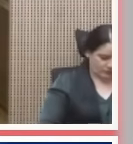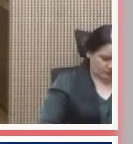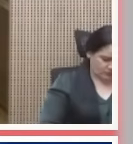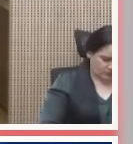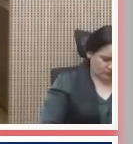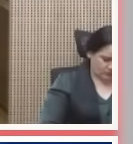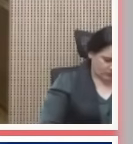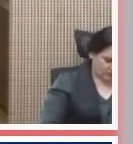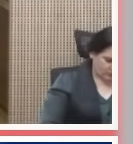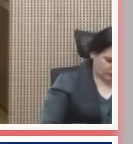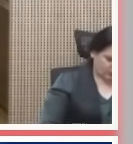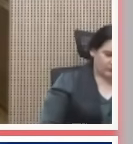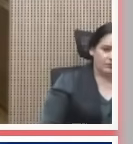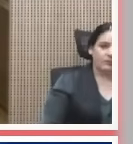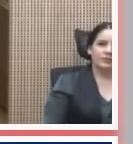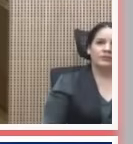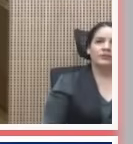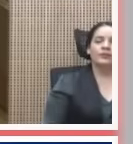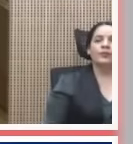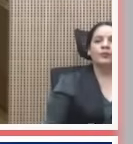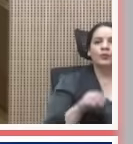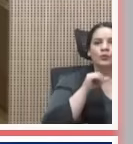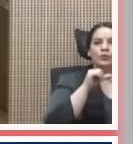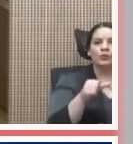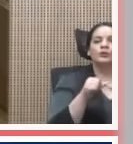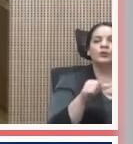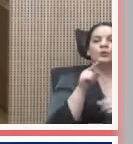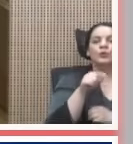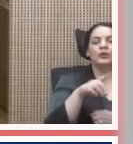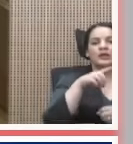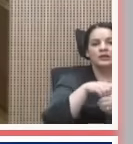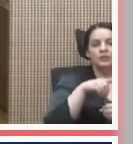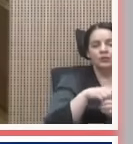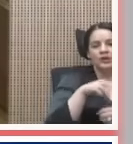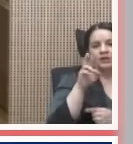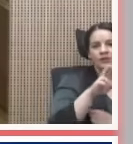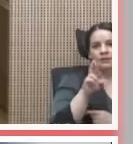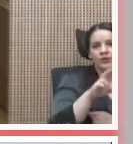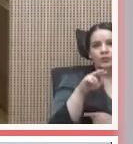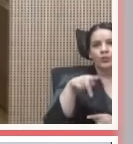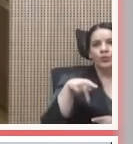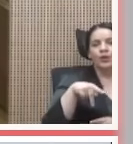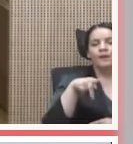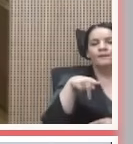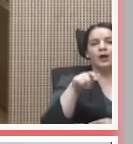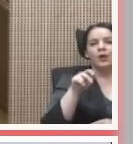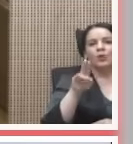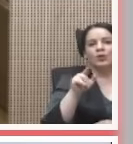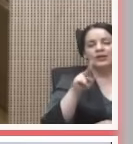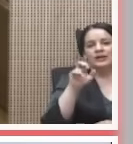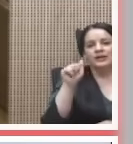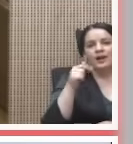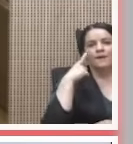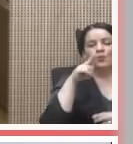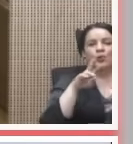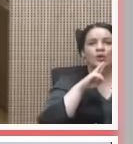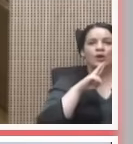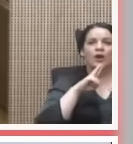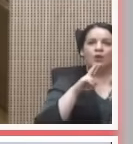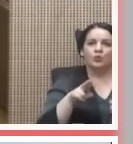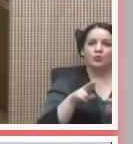Tiene la palabra la diputada Ramírez Portugués Paulina por alusión hasta 2 minutos.